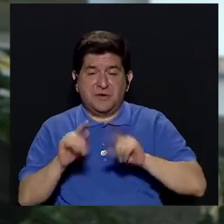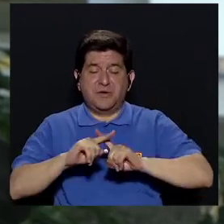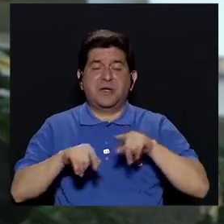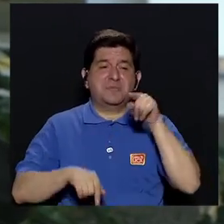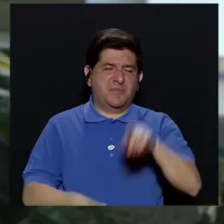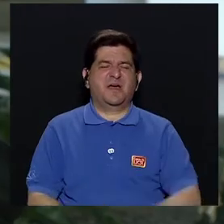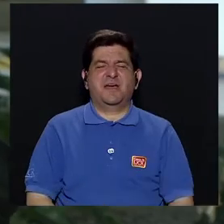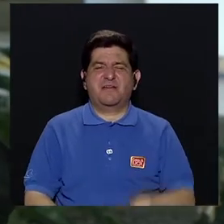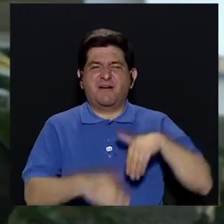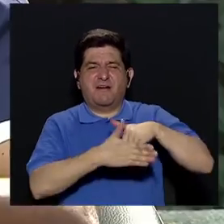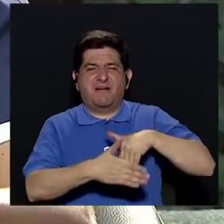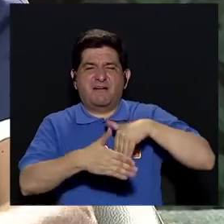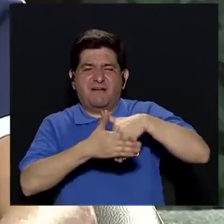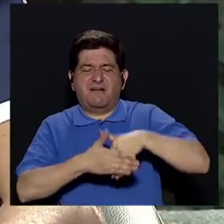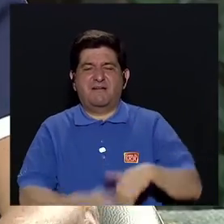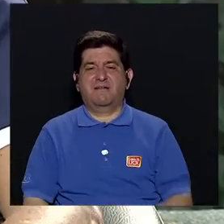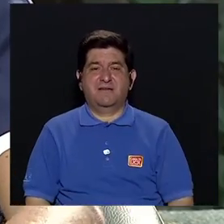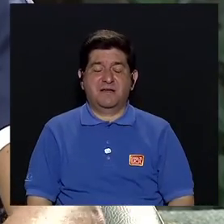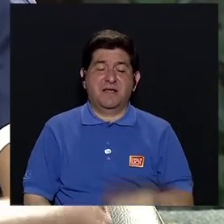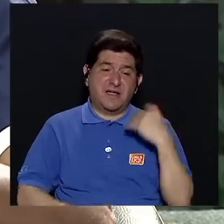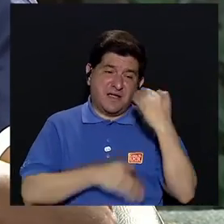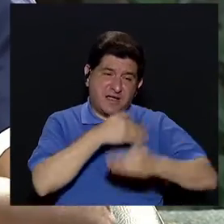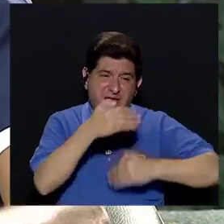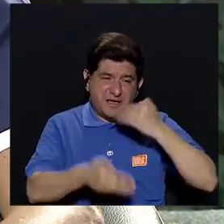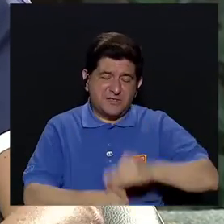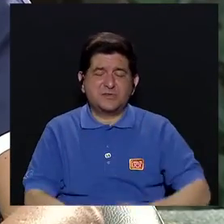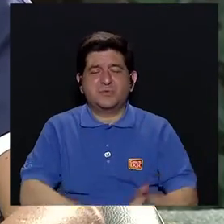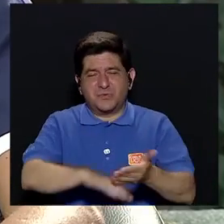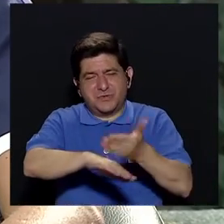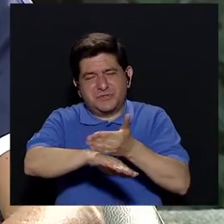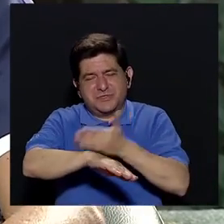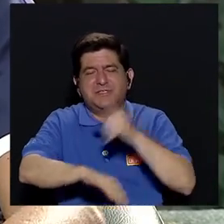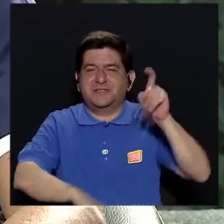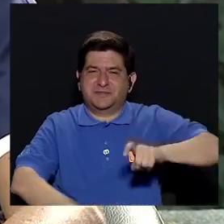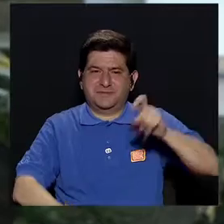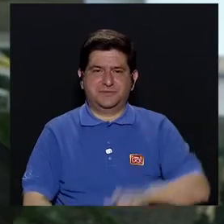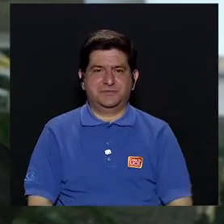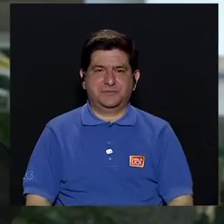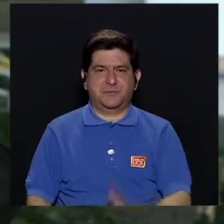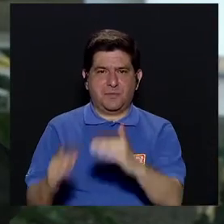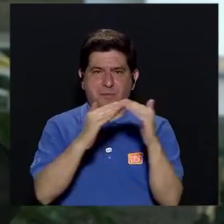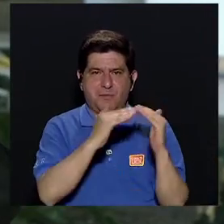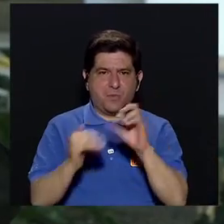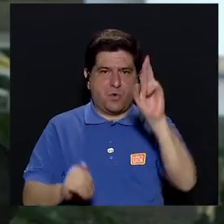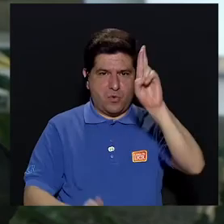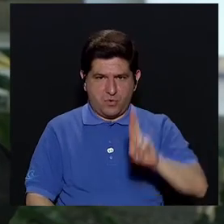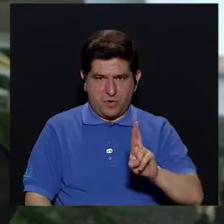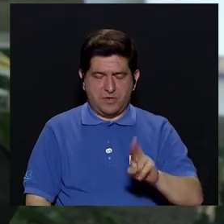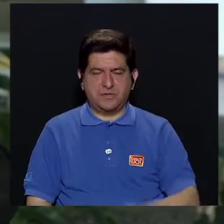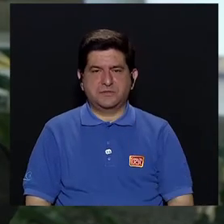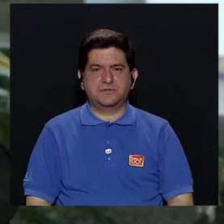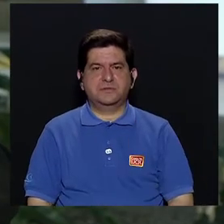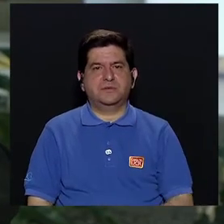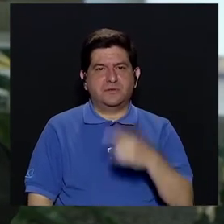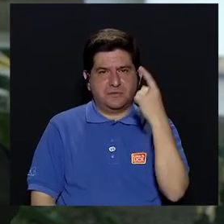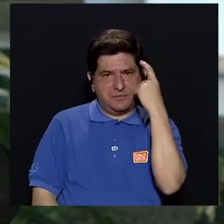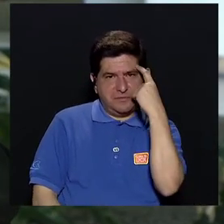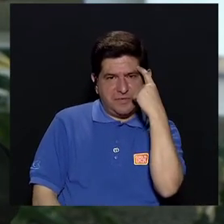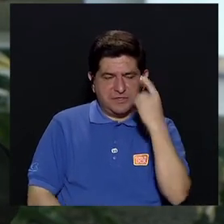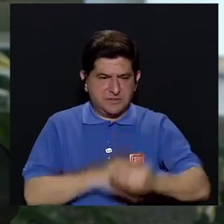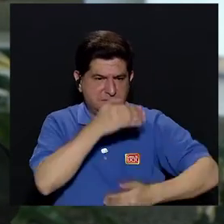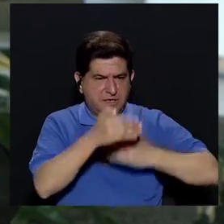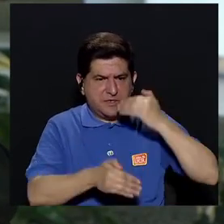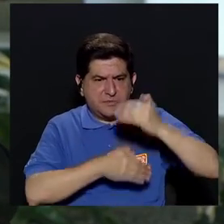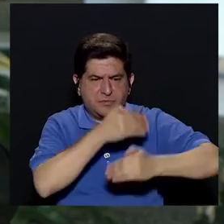vías de mejora para la población, pero que también tienen que afinarse. Y en la población costarricense, doctor Mena,